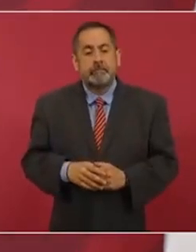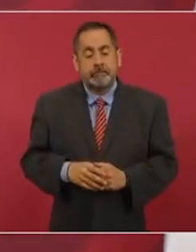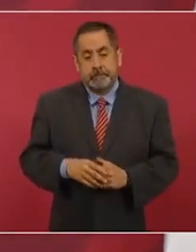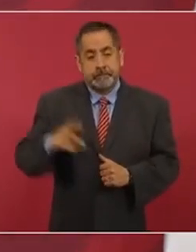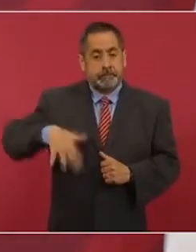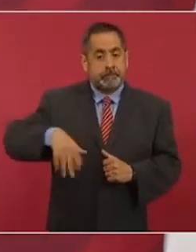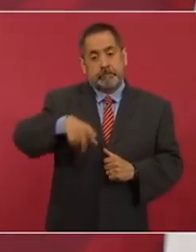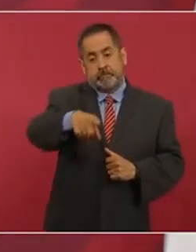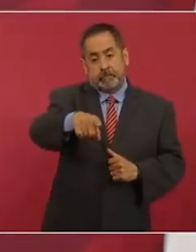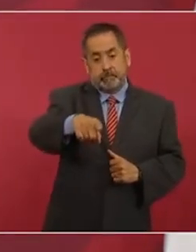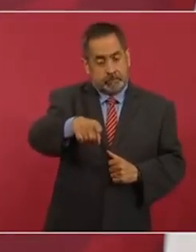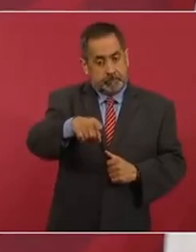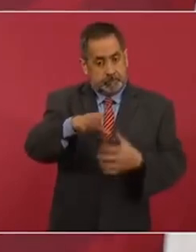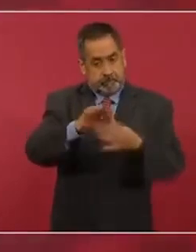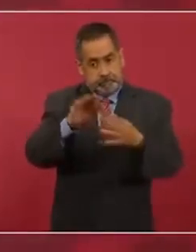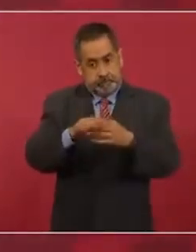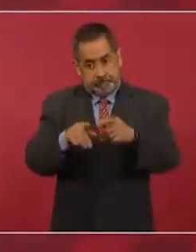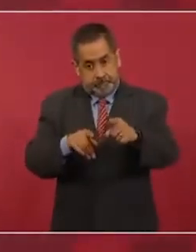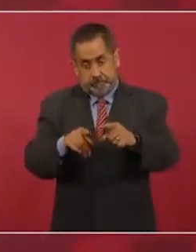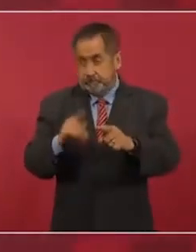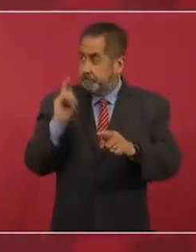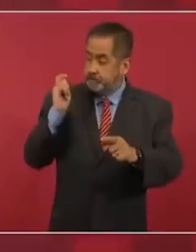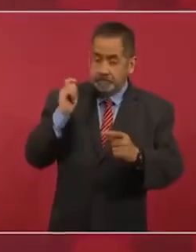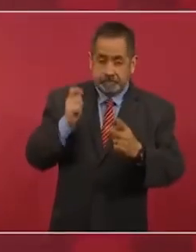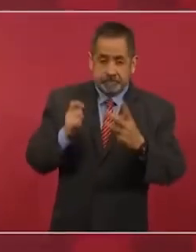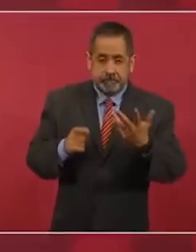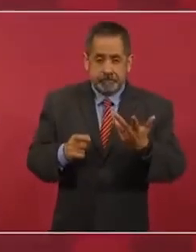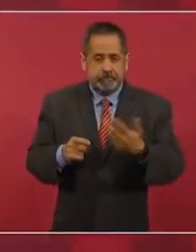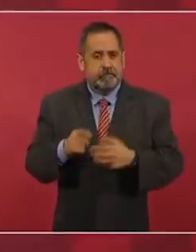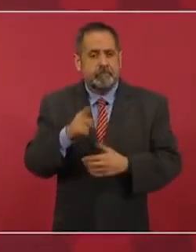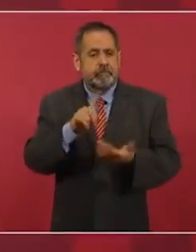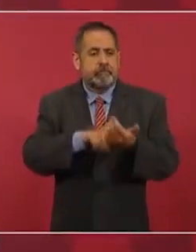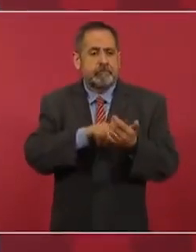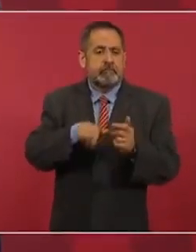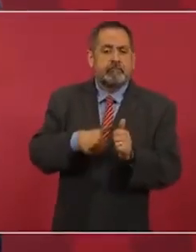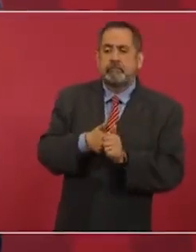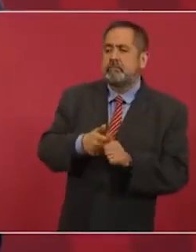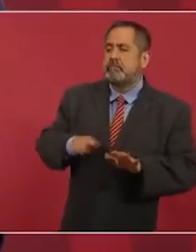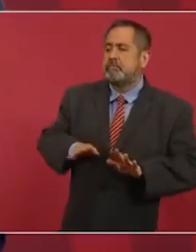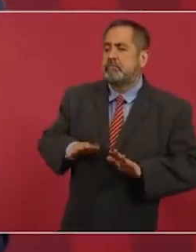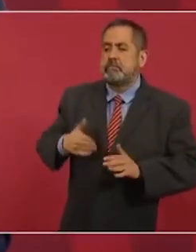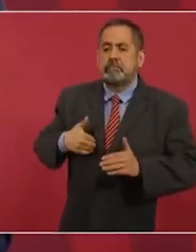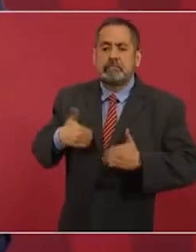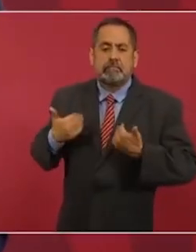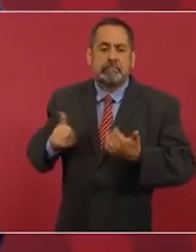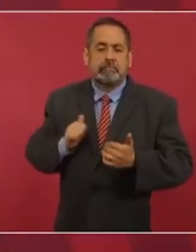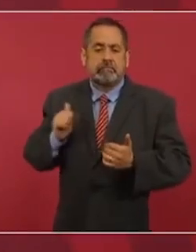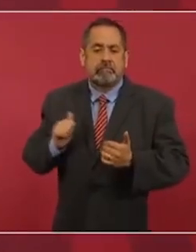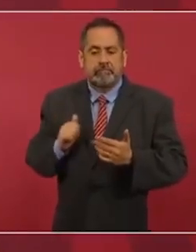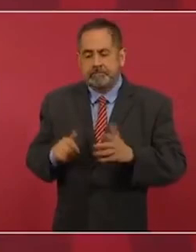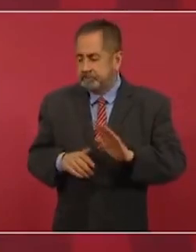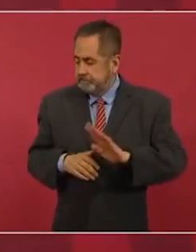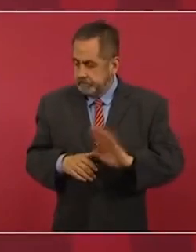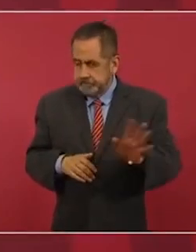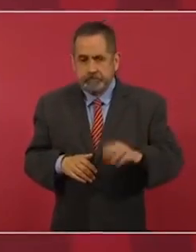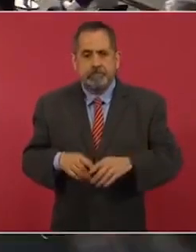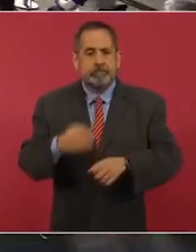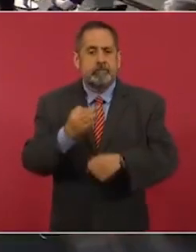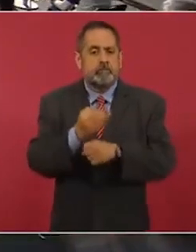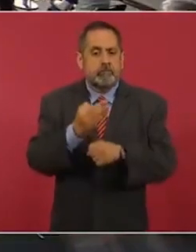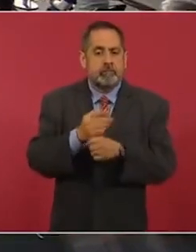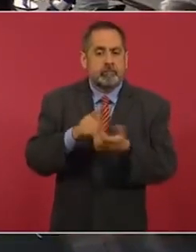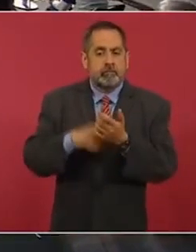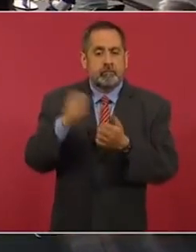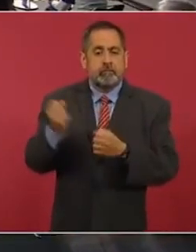lo que hay detrás de todo esto, pues son esos intereses, pero afortunadamente se tiene el